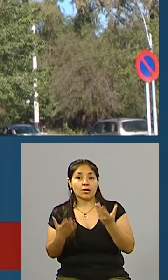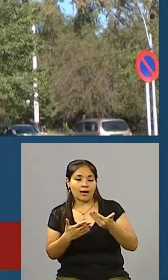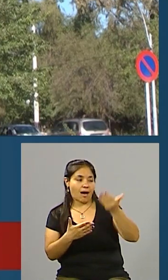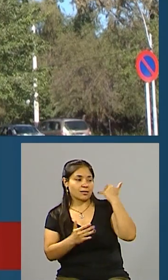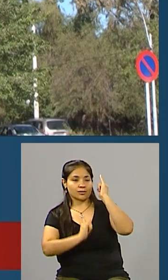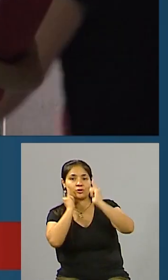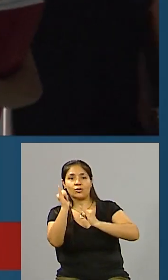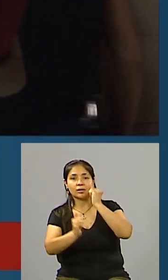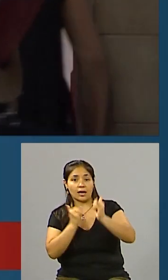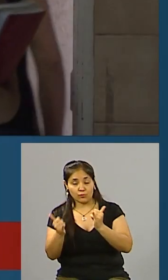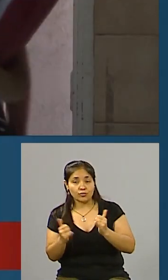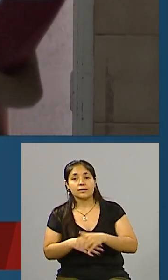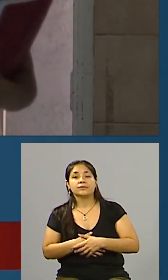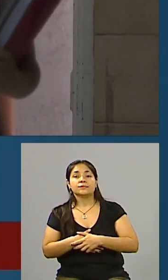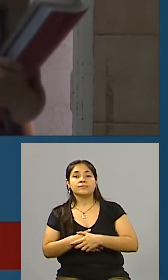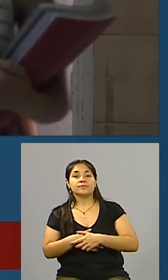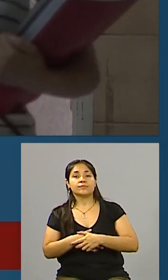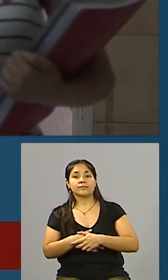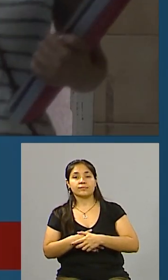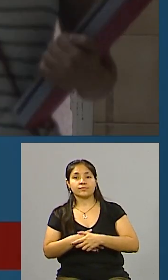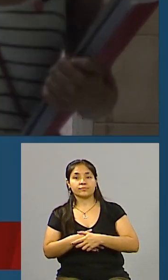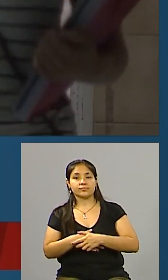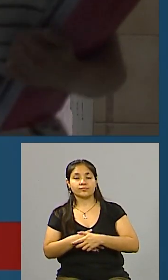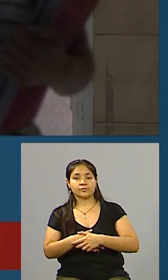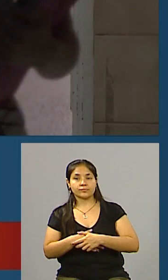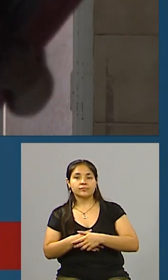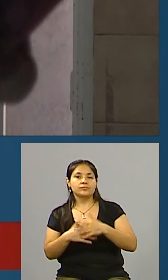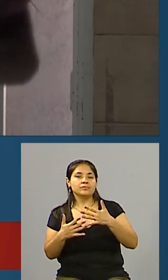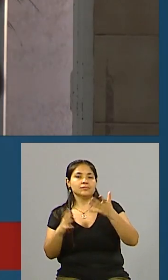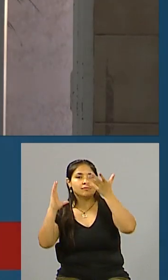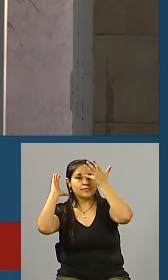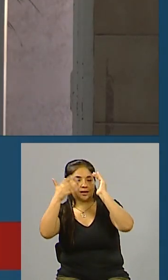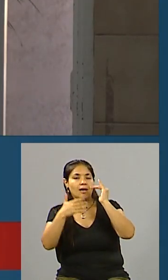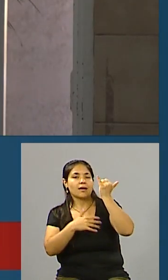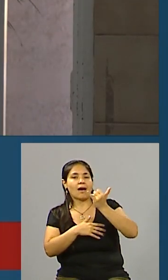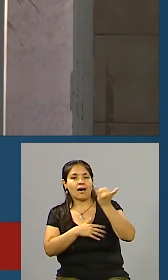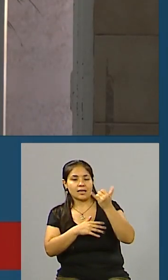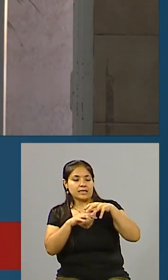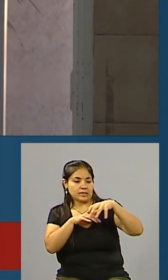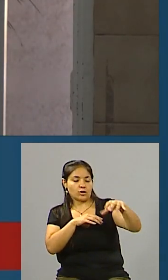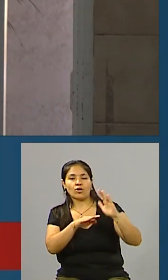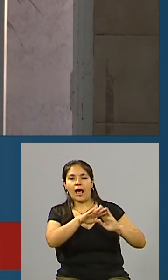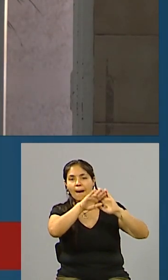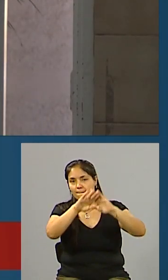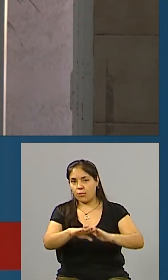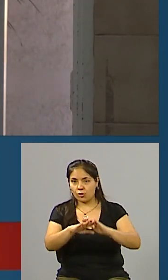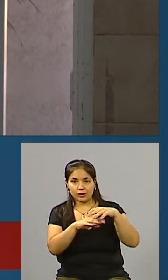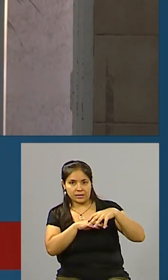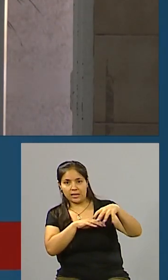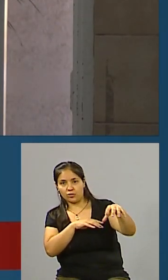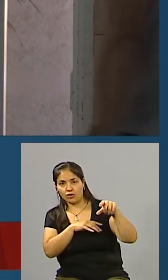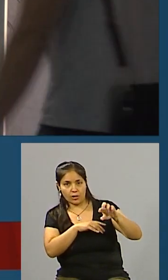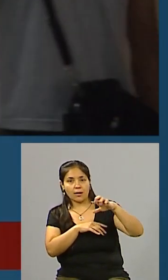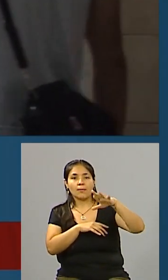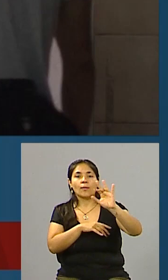atrás, evidentemente vamos a tener el apoyo a Milei por parte de un sector importante del